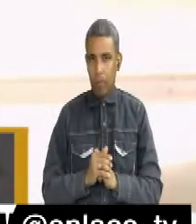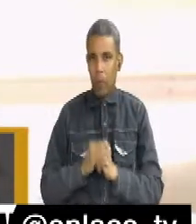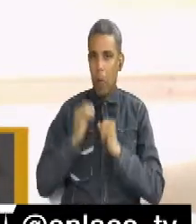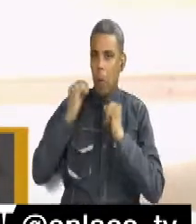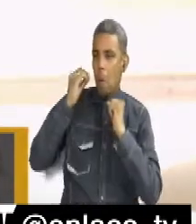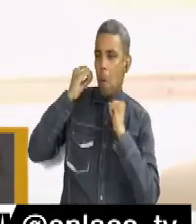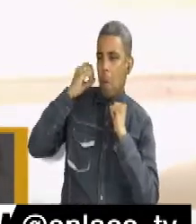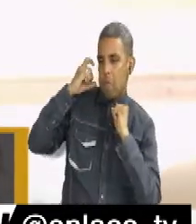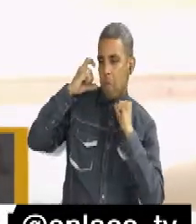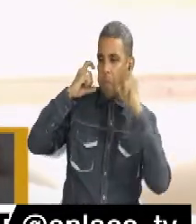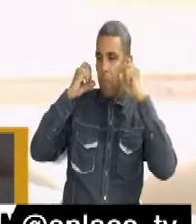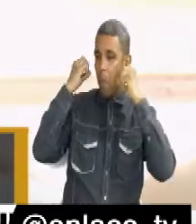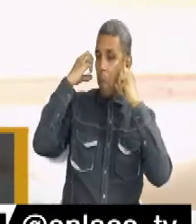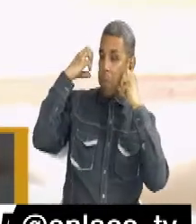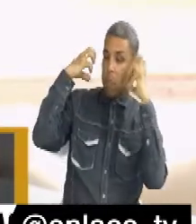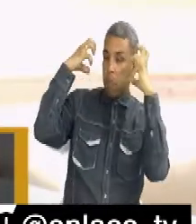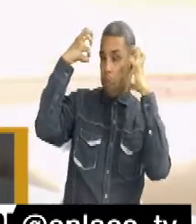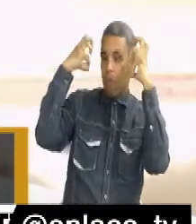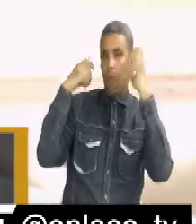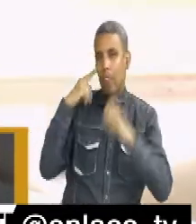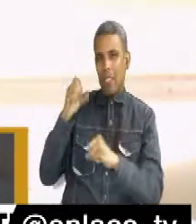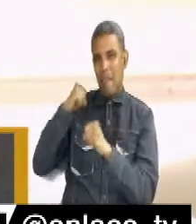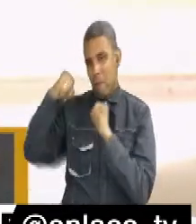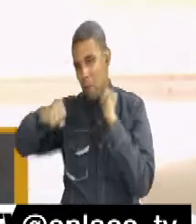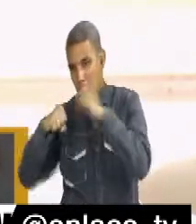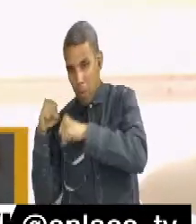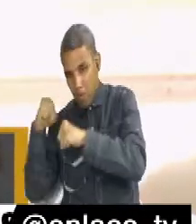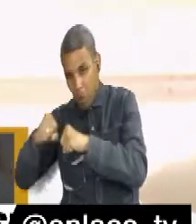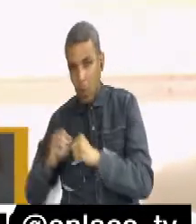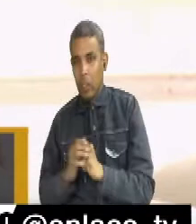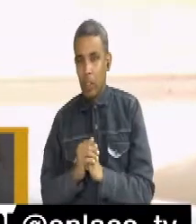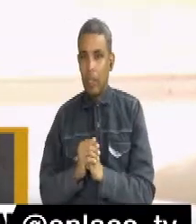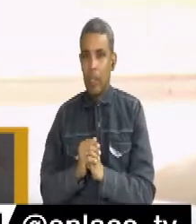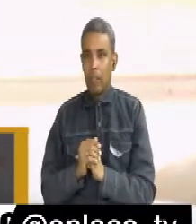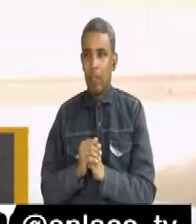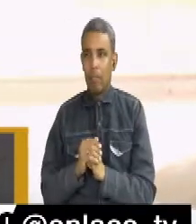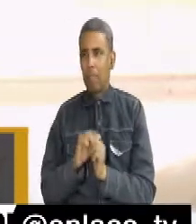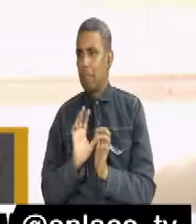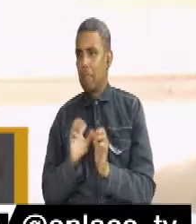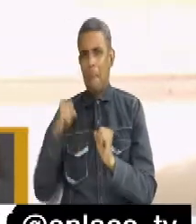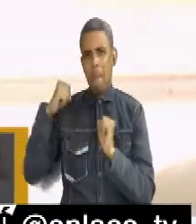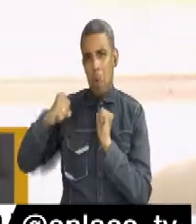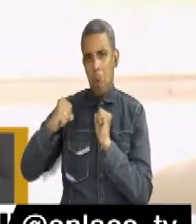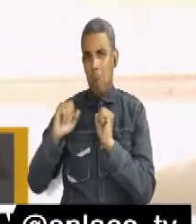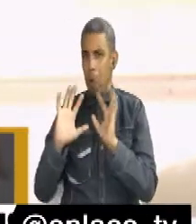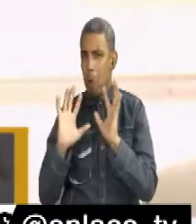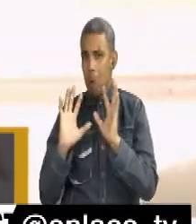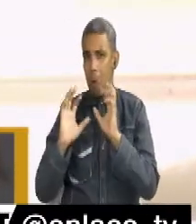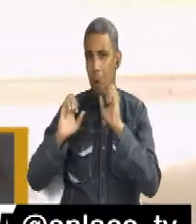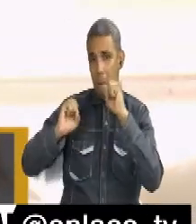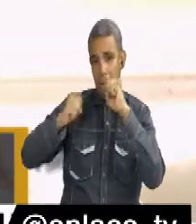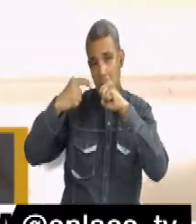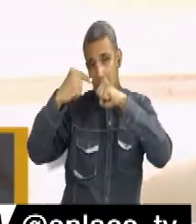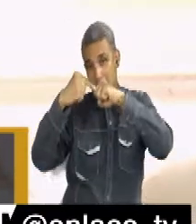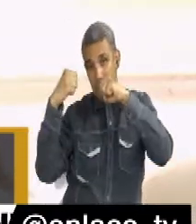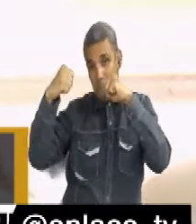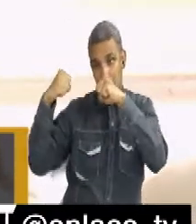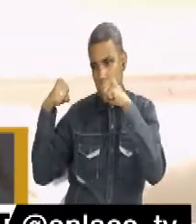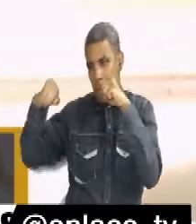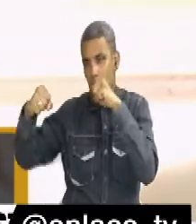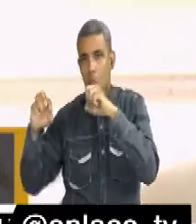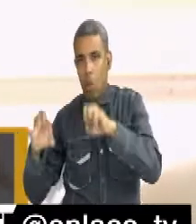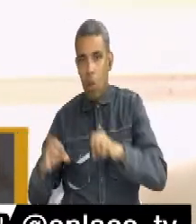golpe contundente. El golpe contundente puede ser con un elemento o también con el mismo puño